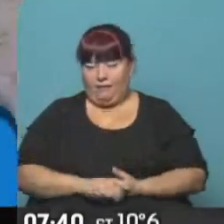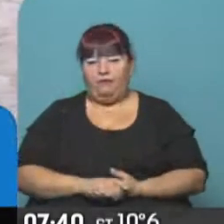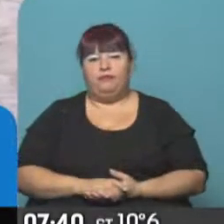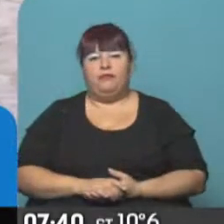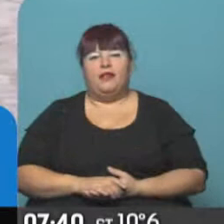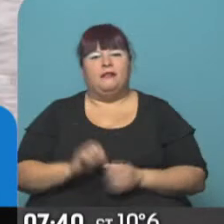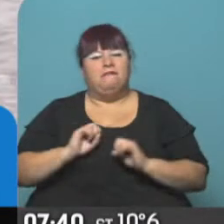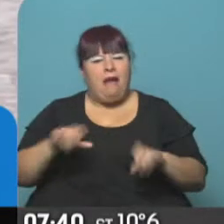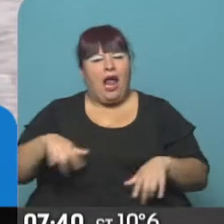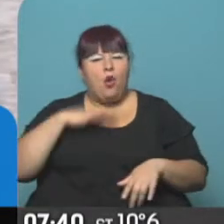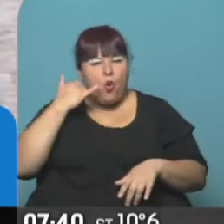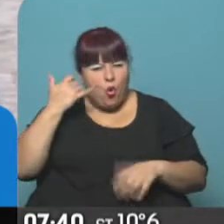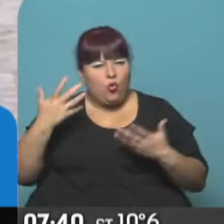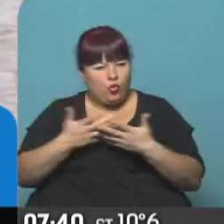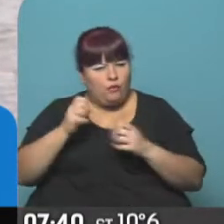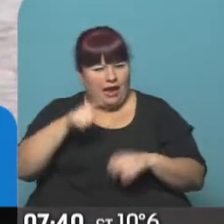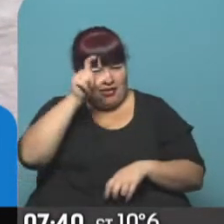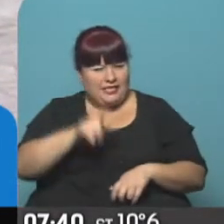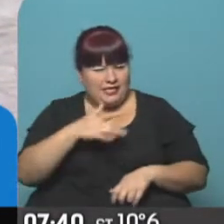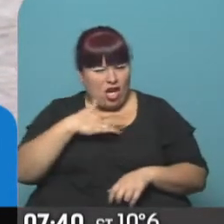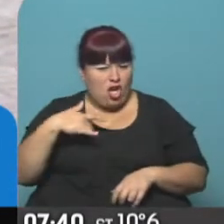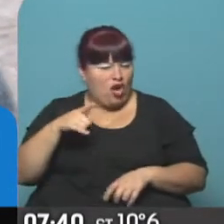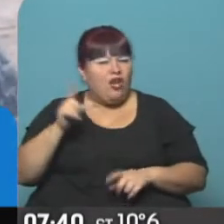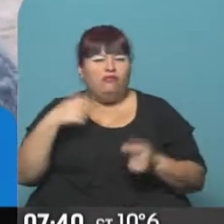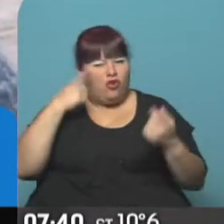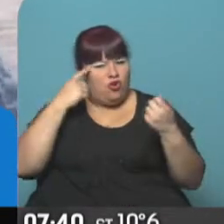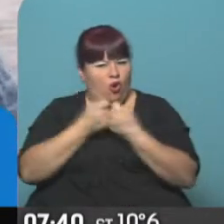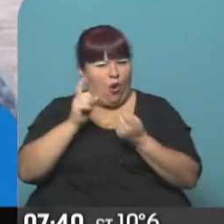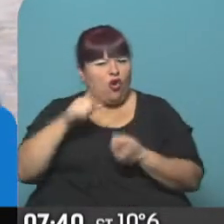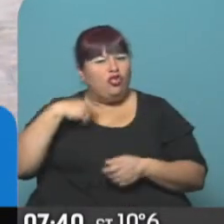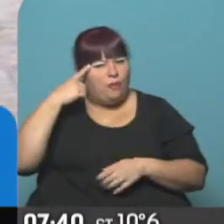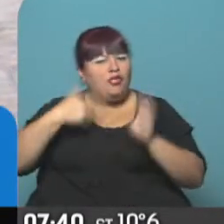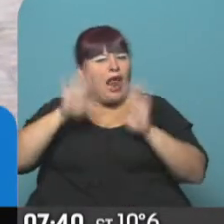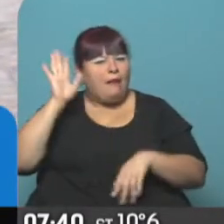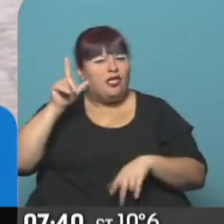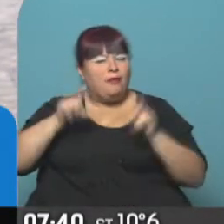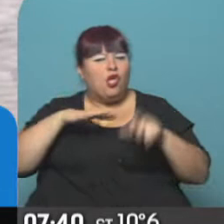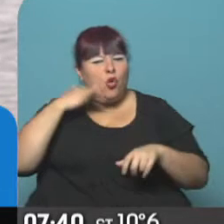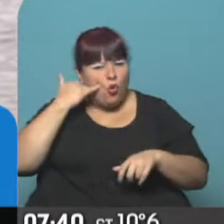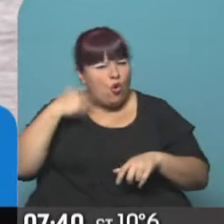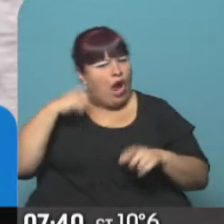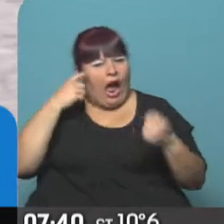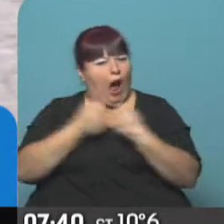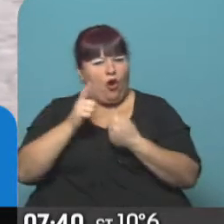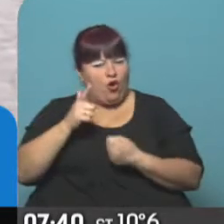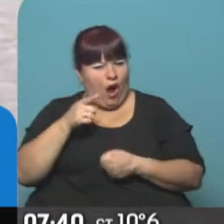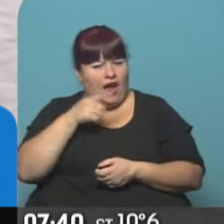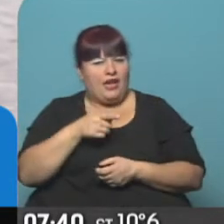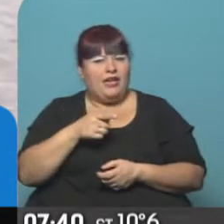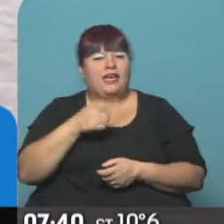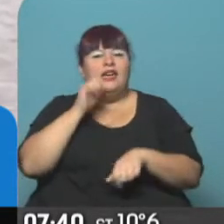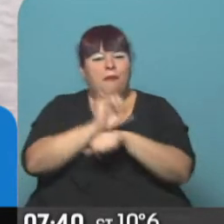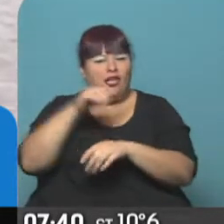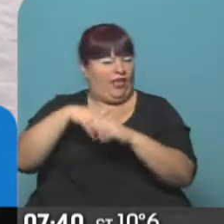mucho mal acá a Jujuy esa señora y no estamos de acuerdo, digamos. Yo creo que la mayoría de los jujeños no estamos de acuerdo con que se le